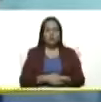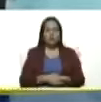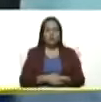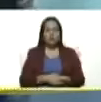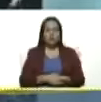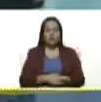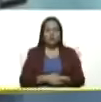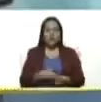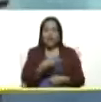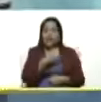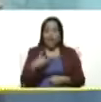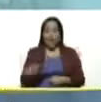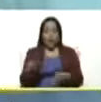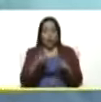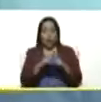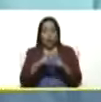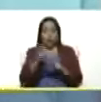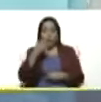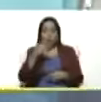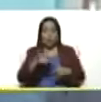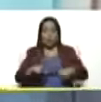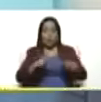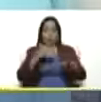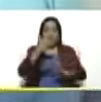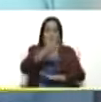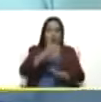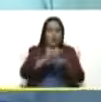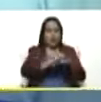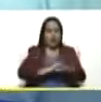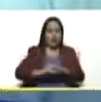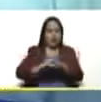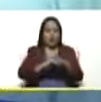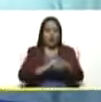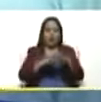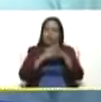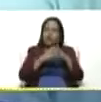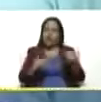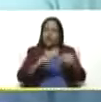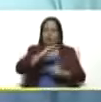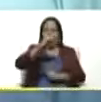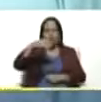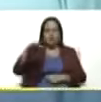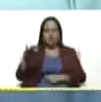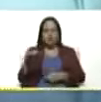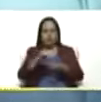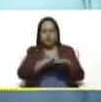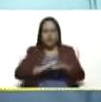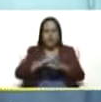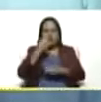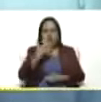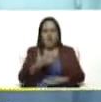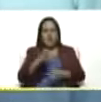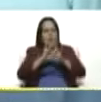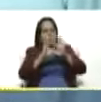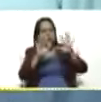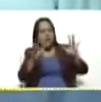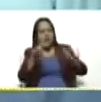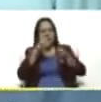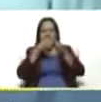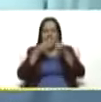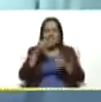El que quiera conocer un lugar bello, vaya a Trujillo. Todos los Andes trujillanos bellos, próspero, brillante, verde.